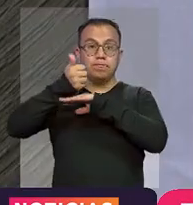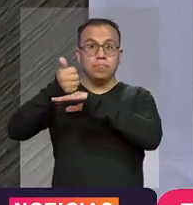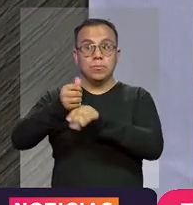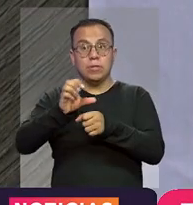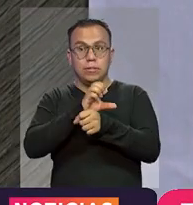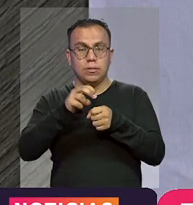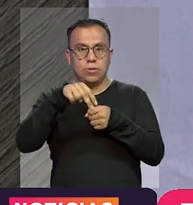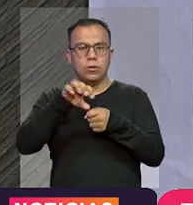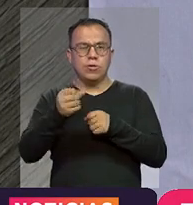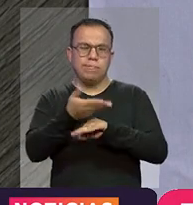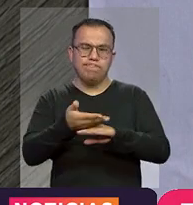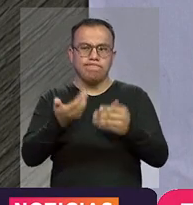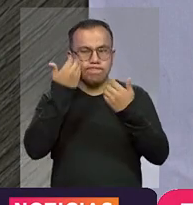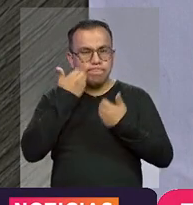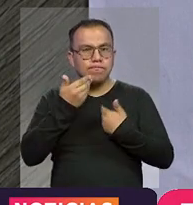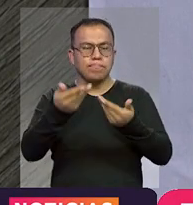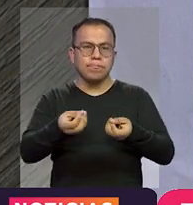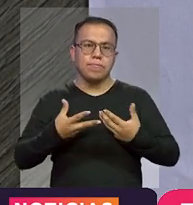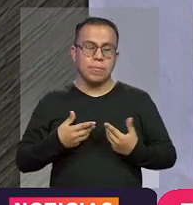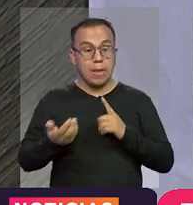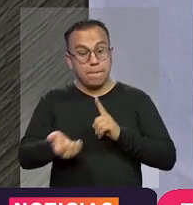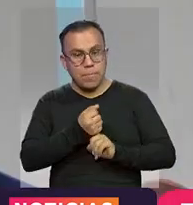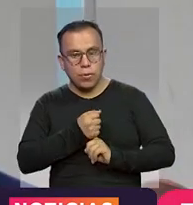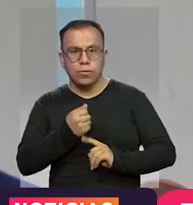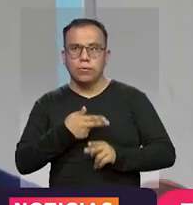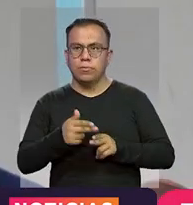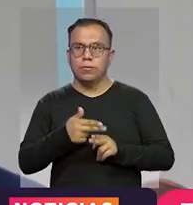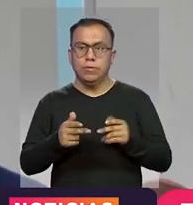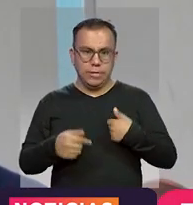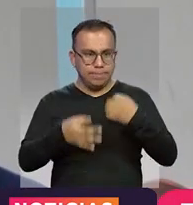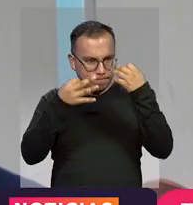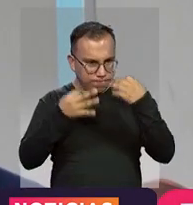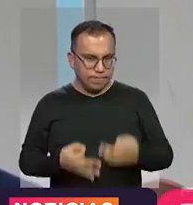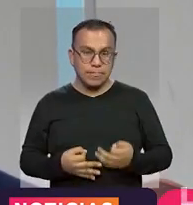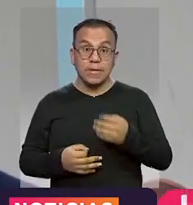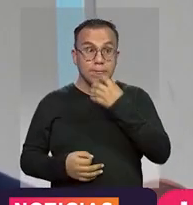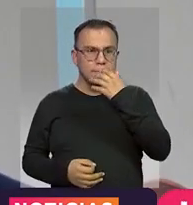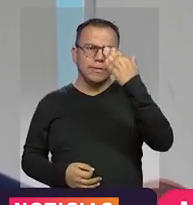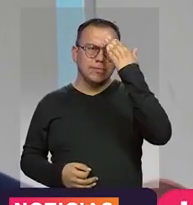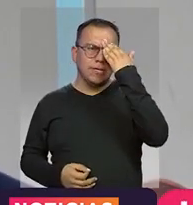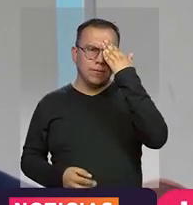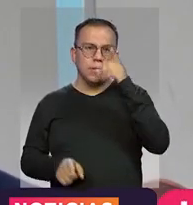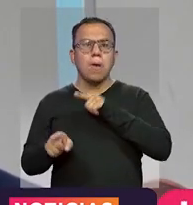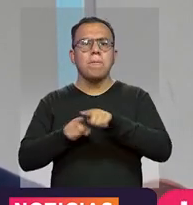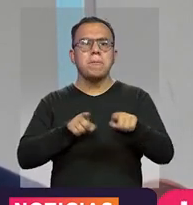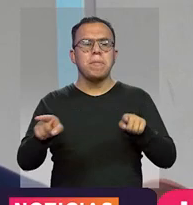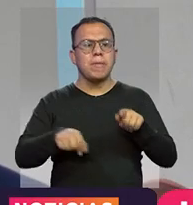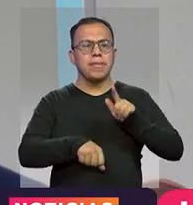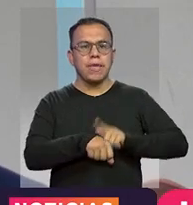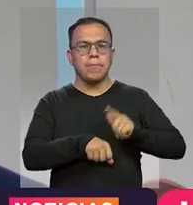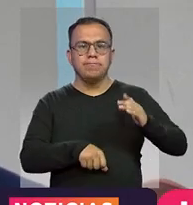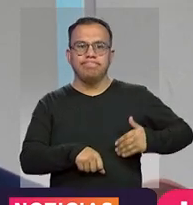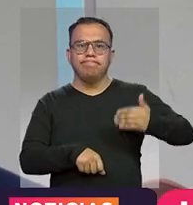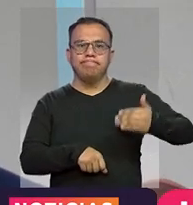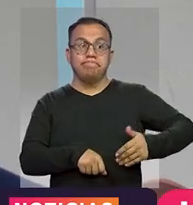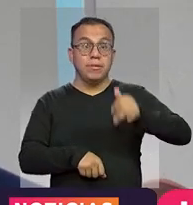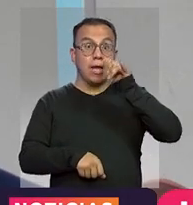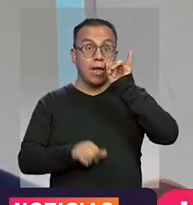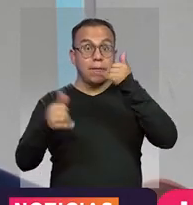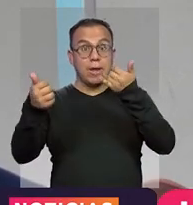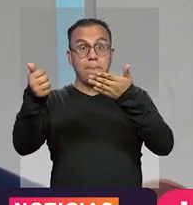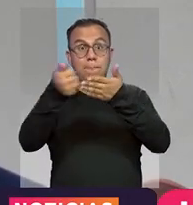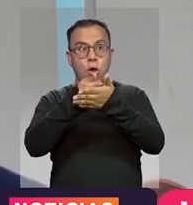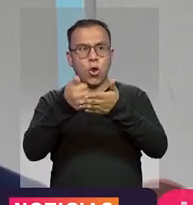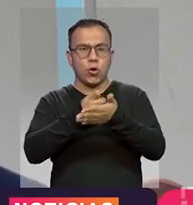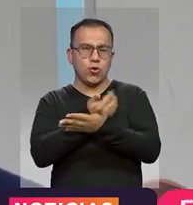ciudadanía solidaridad para lo pronto que nos ayuda indirectamente porque sabemos que pasa el tiempo a veces las cámaras borran